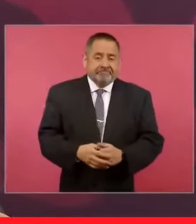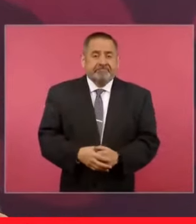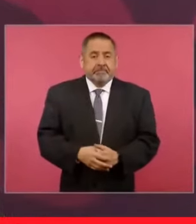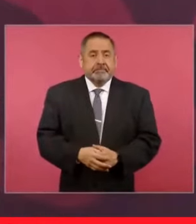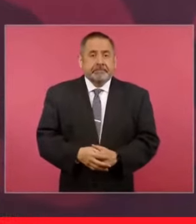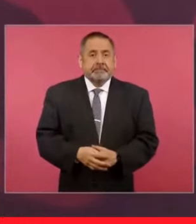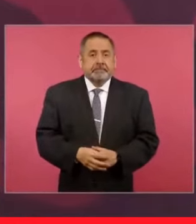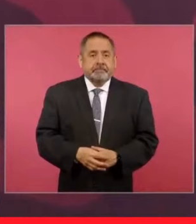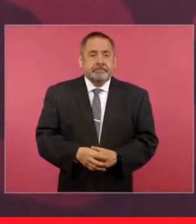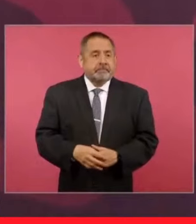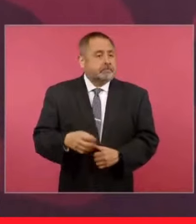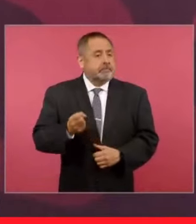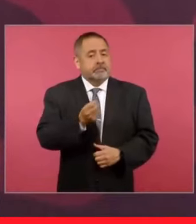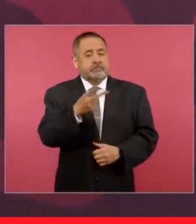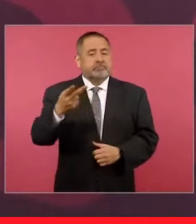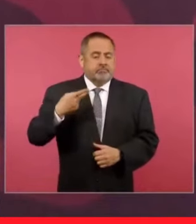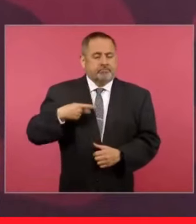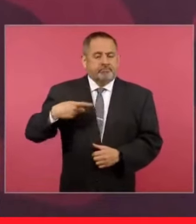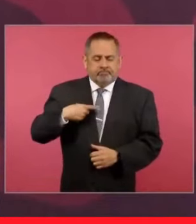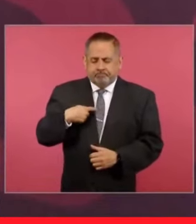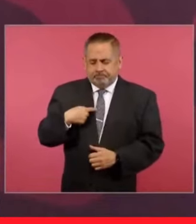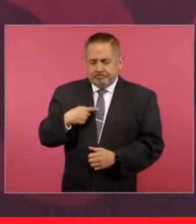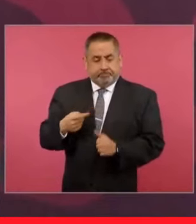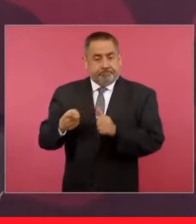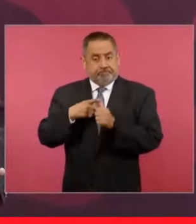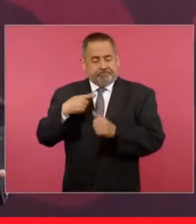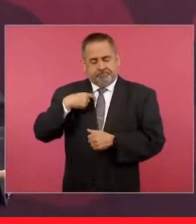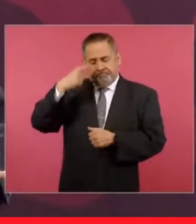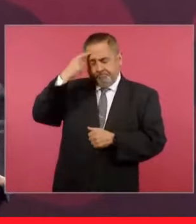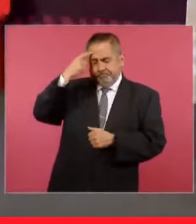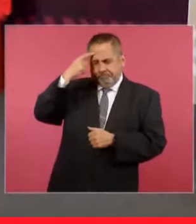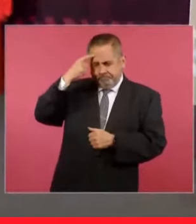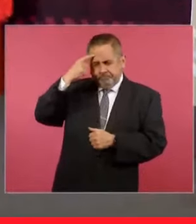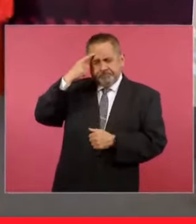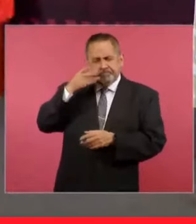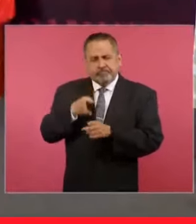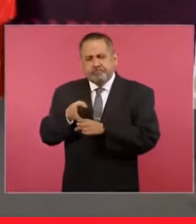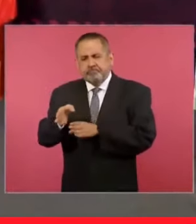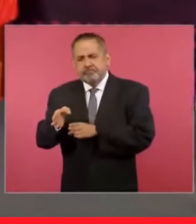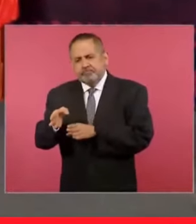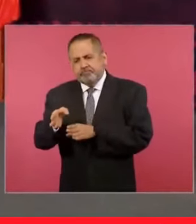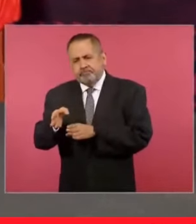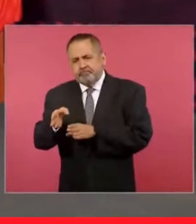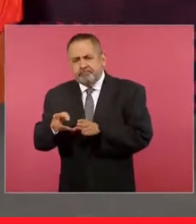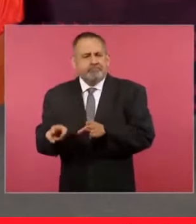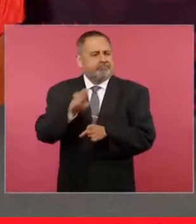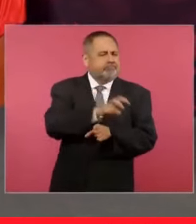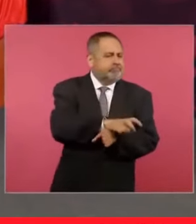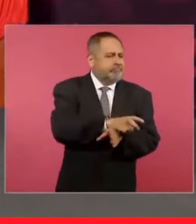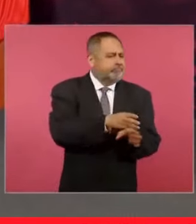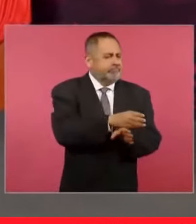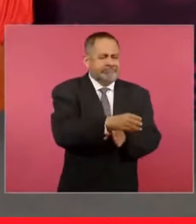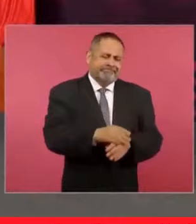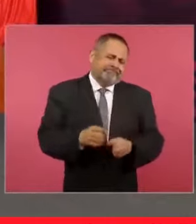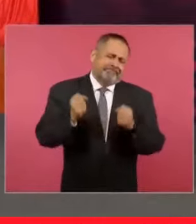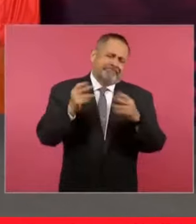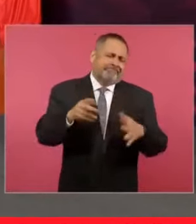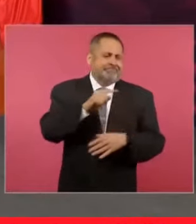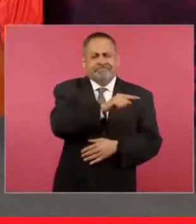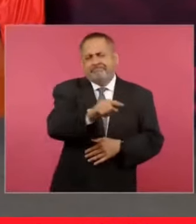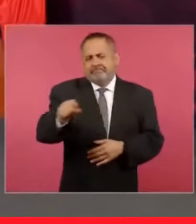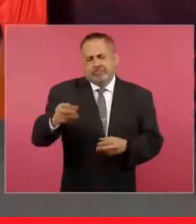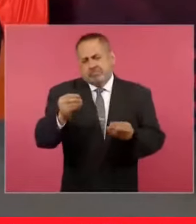eh tiene una manera de pensar y cambia hay muchos casos